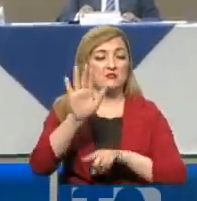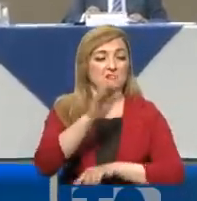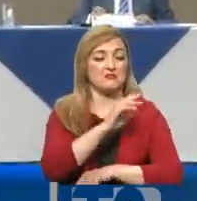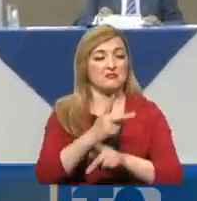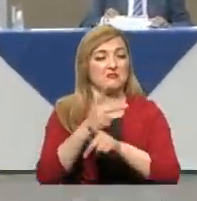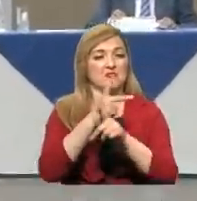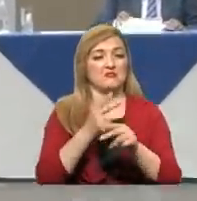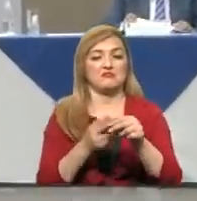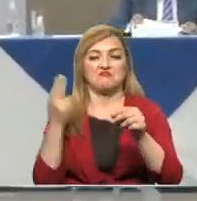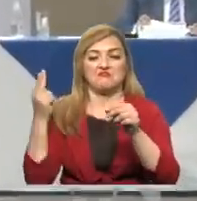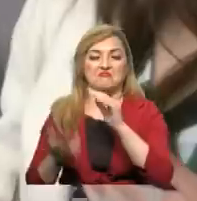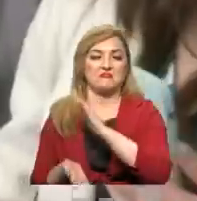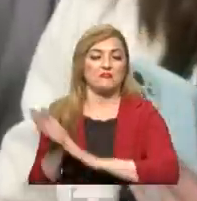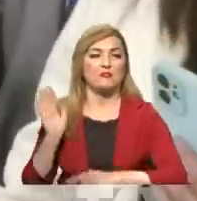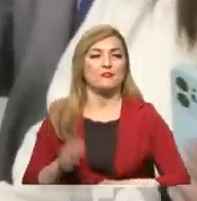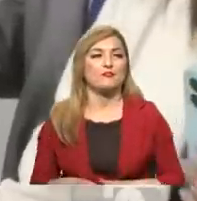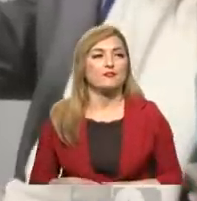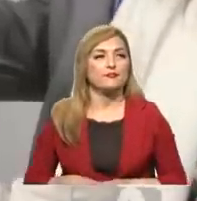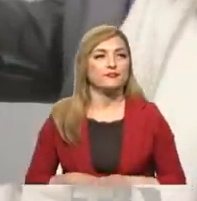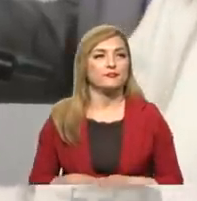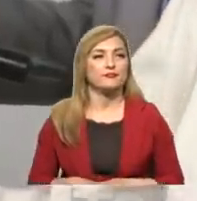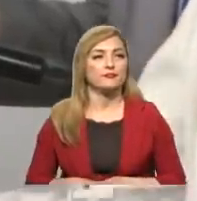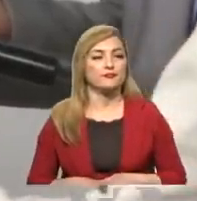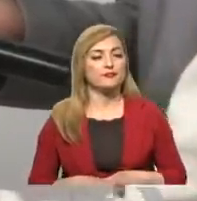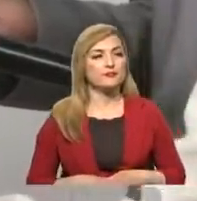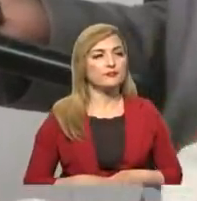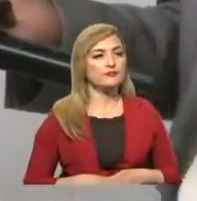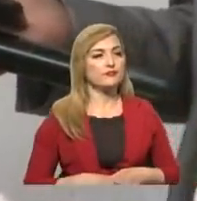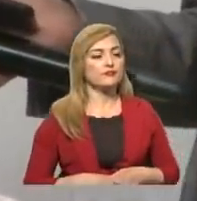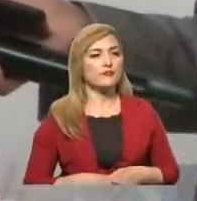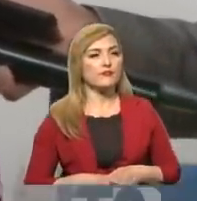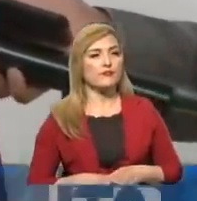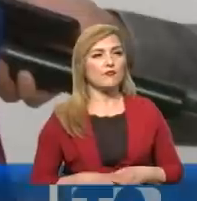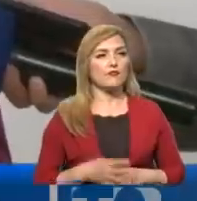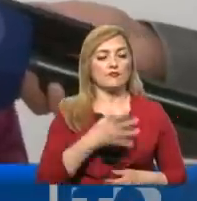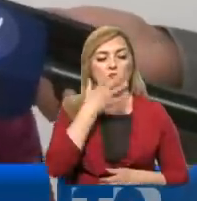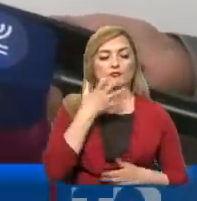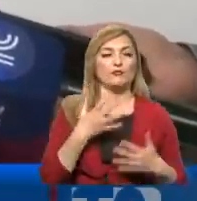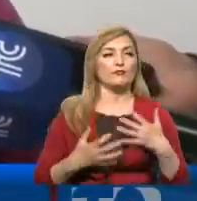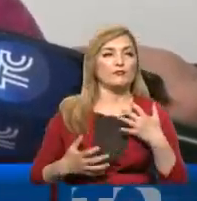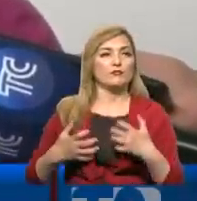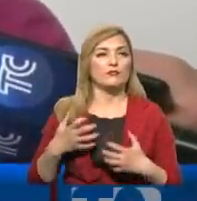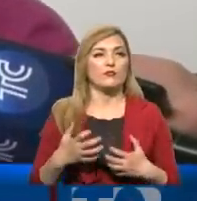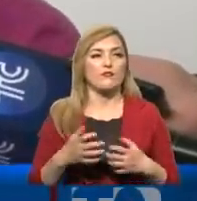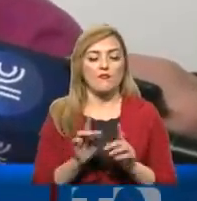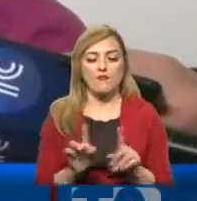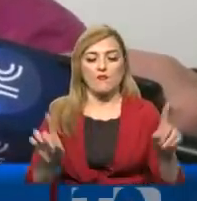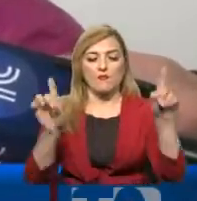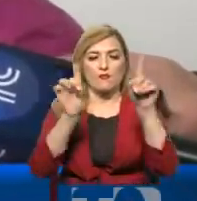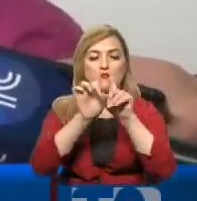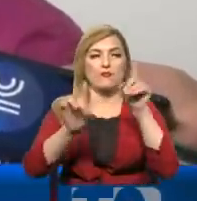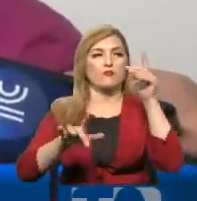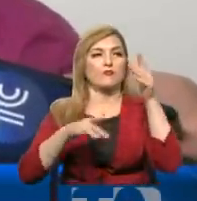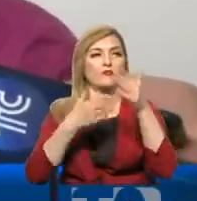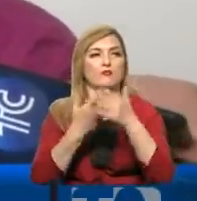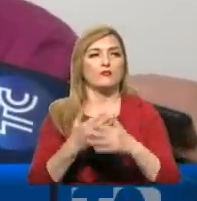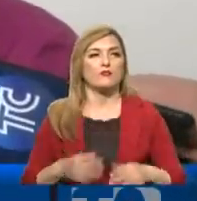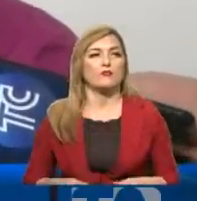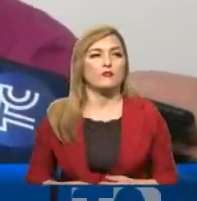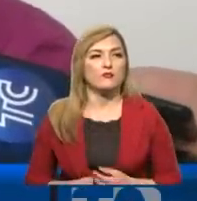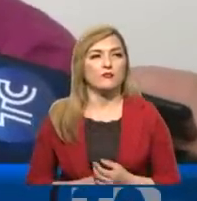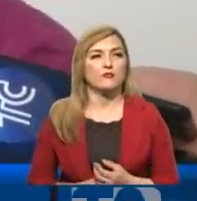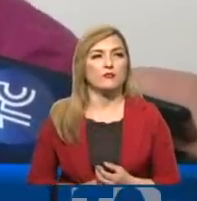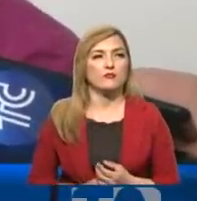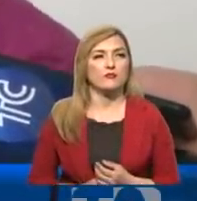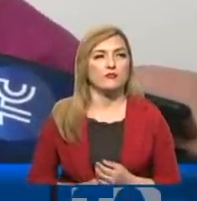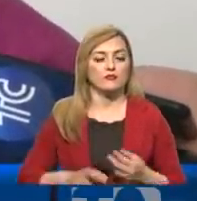Consejo. Y por eso es nuestra molestia. Nosotros tenemos todos los datos registrados de la